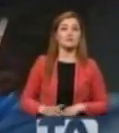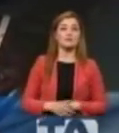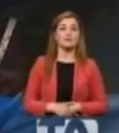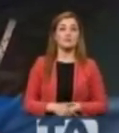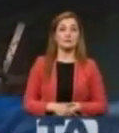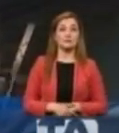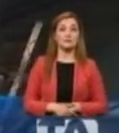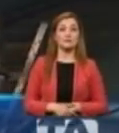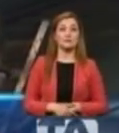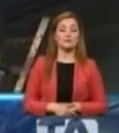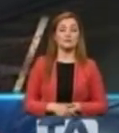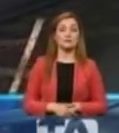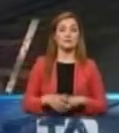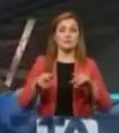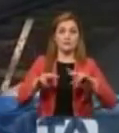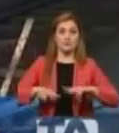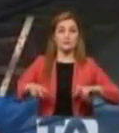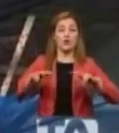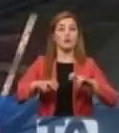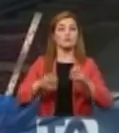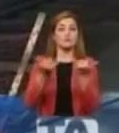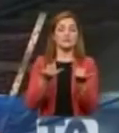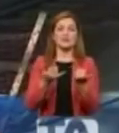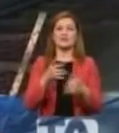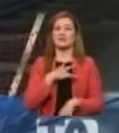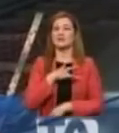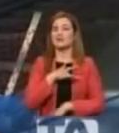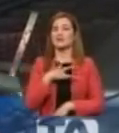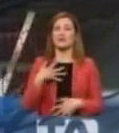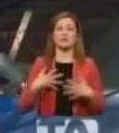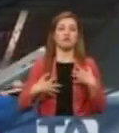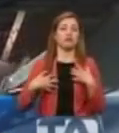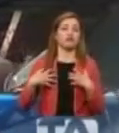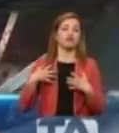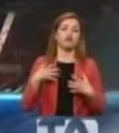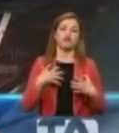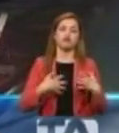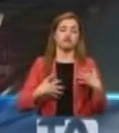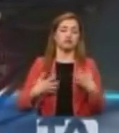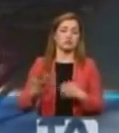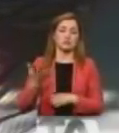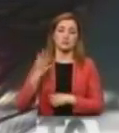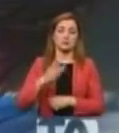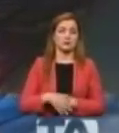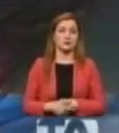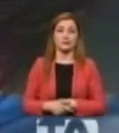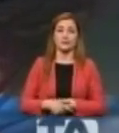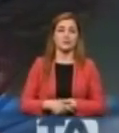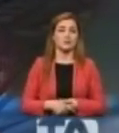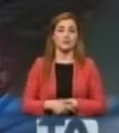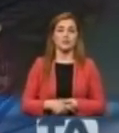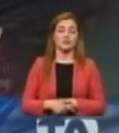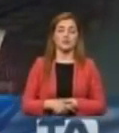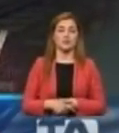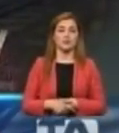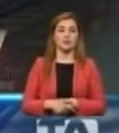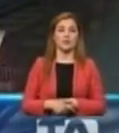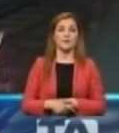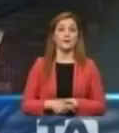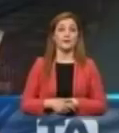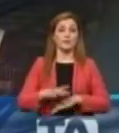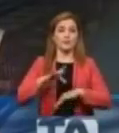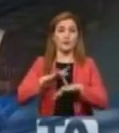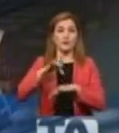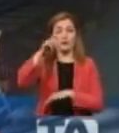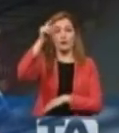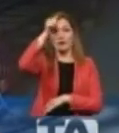torno a esta investigación de este lamentable hecho que ha indignado, como lo venimos diciendo desde que nos enteramos en la madrugada de